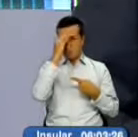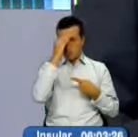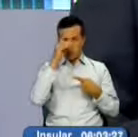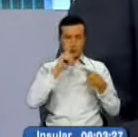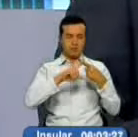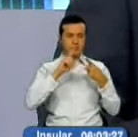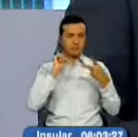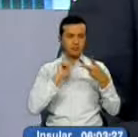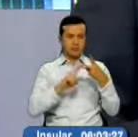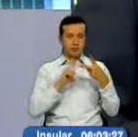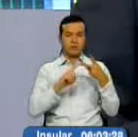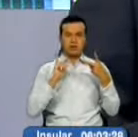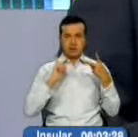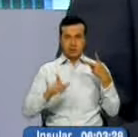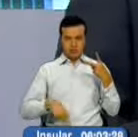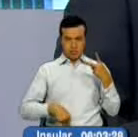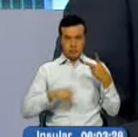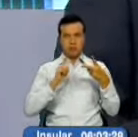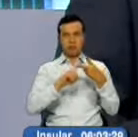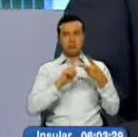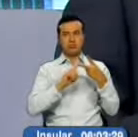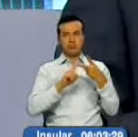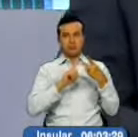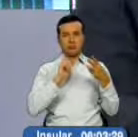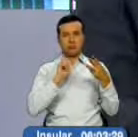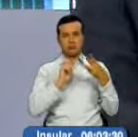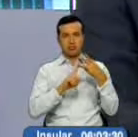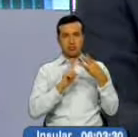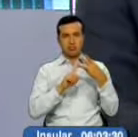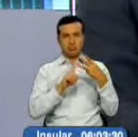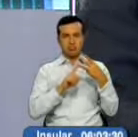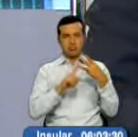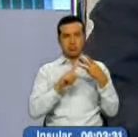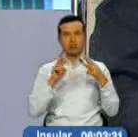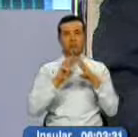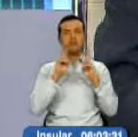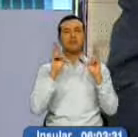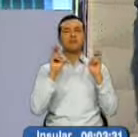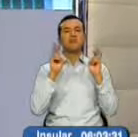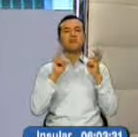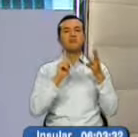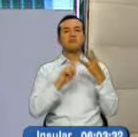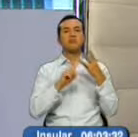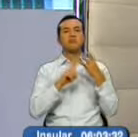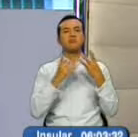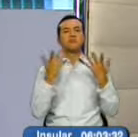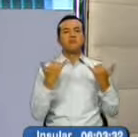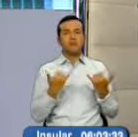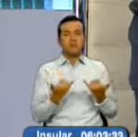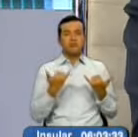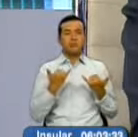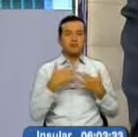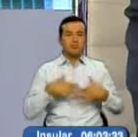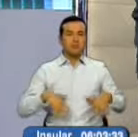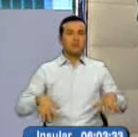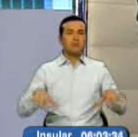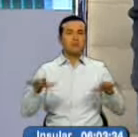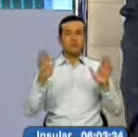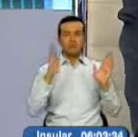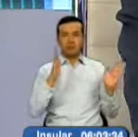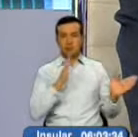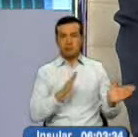otro tiene que ver la salud y el otro tiene que ver el tema de locación de territorio en